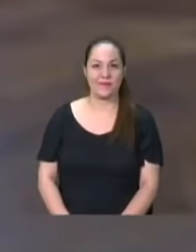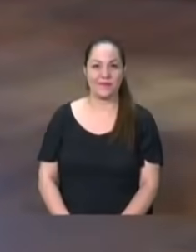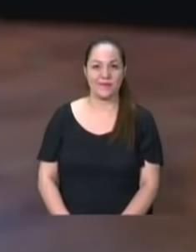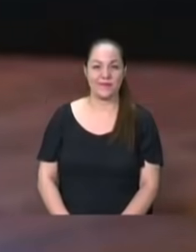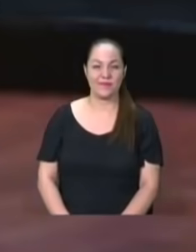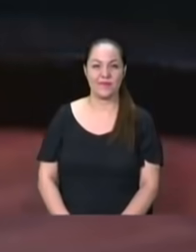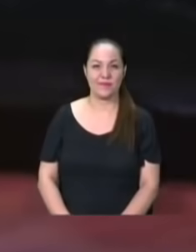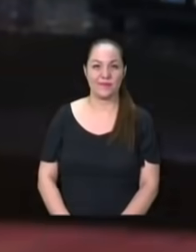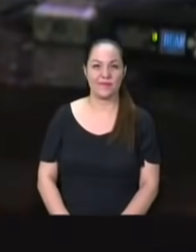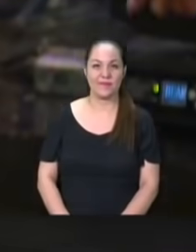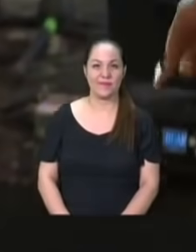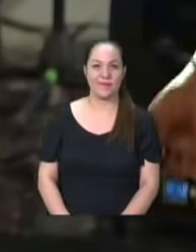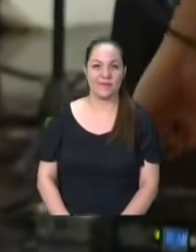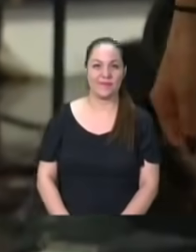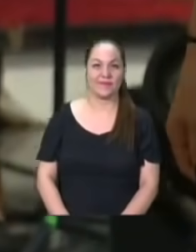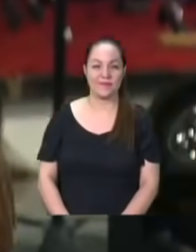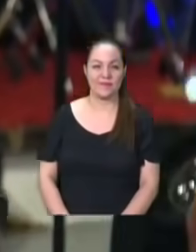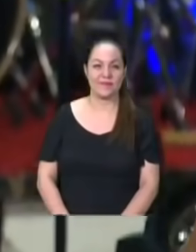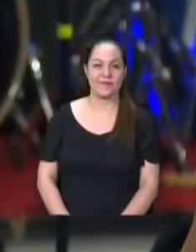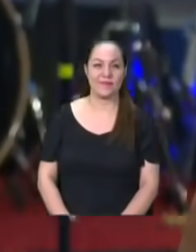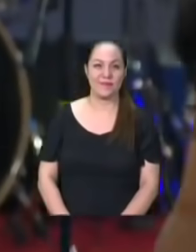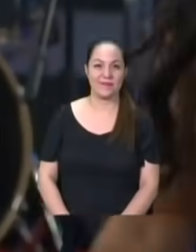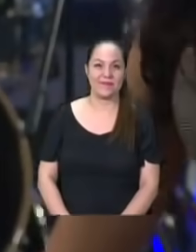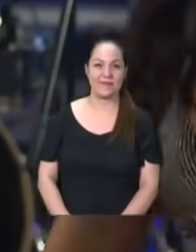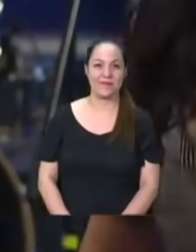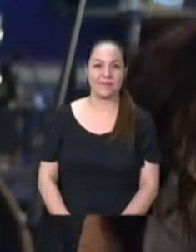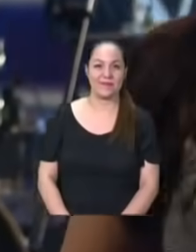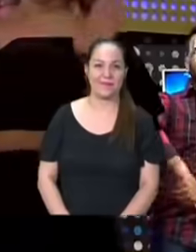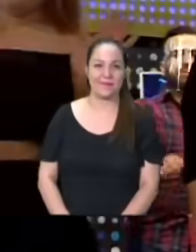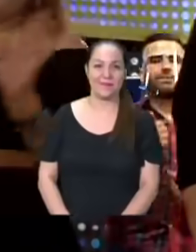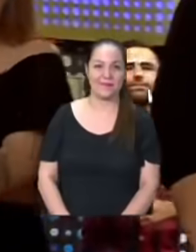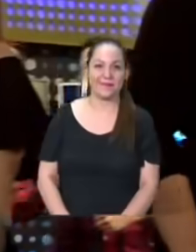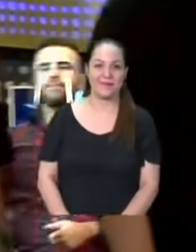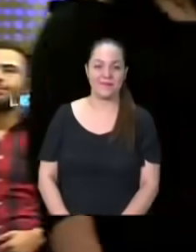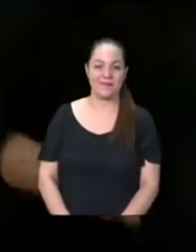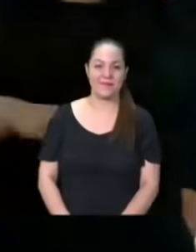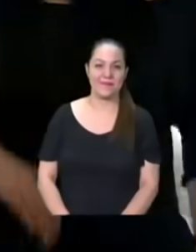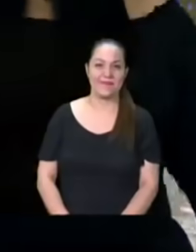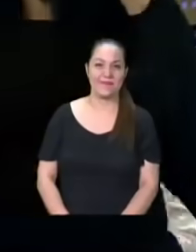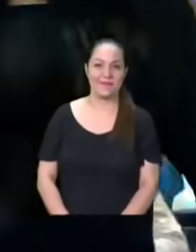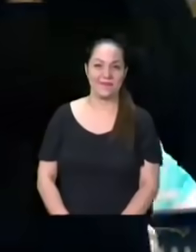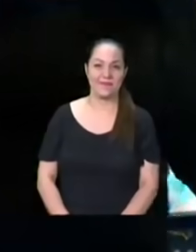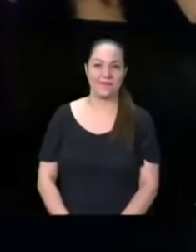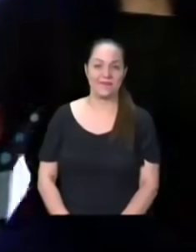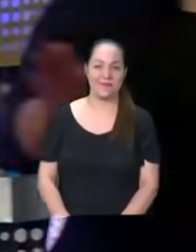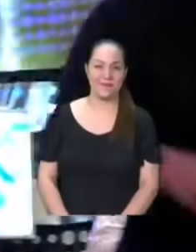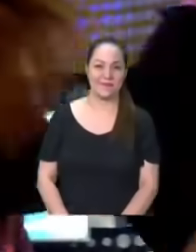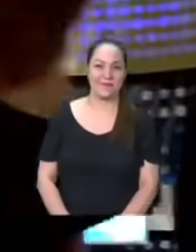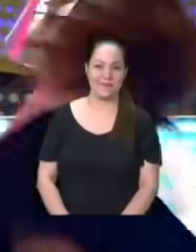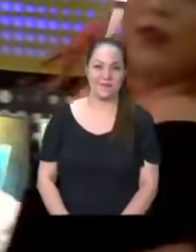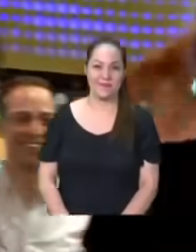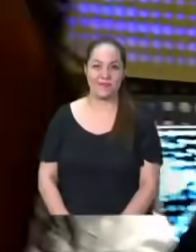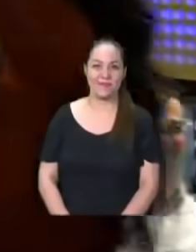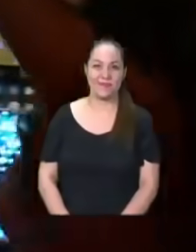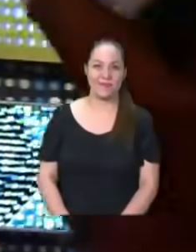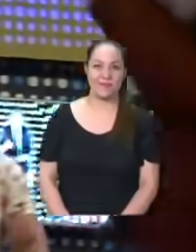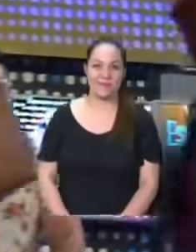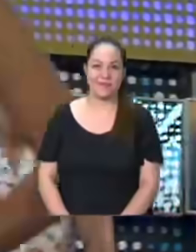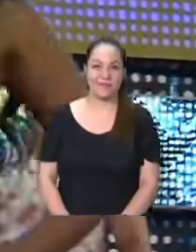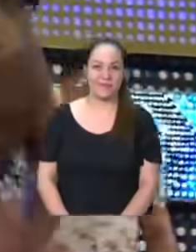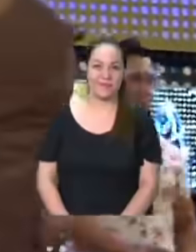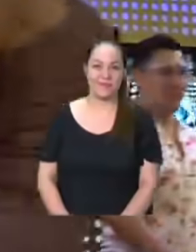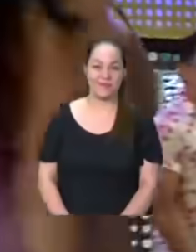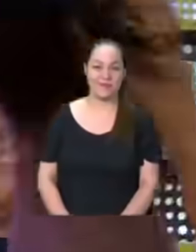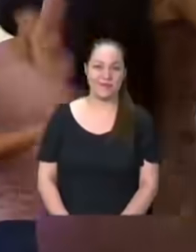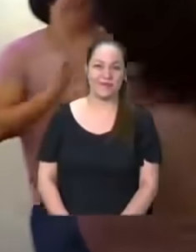brinca, brinca la nena, brinca, brinca la nena, brinca, brinca la nena. La nenita, la nenota, chiquitita, sobrandota, la flaquita, la gordota, natural,